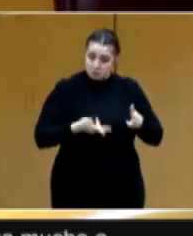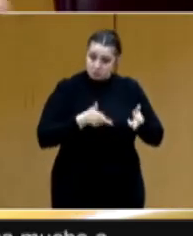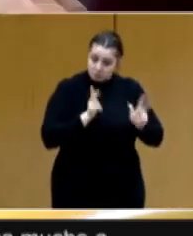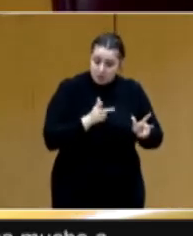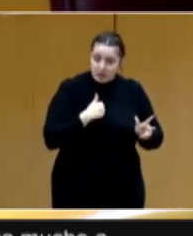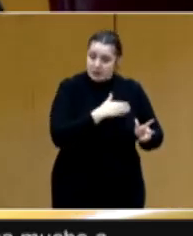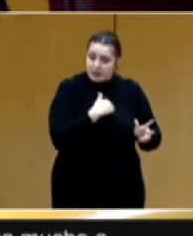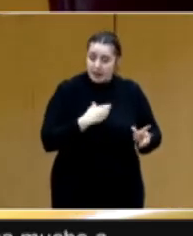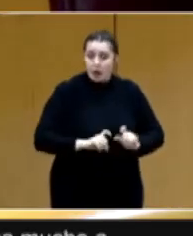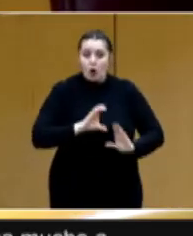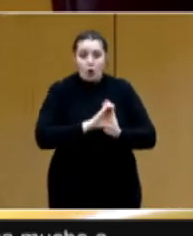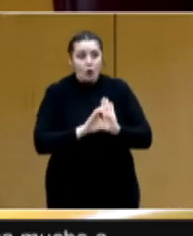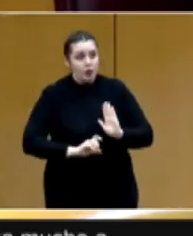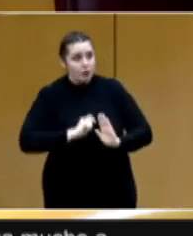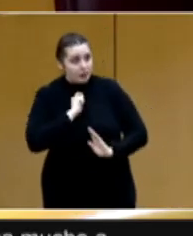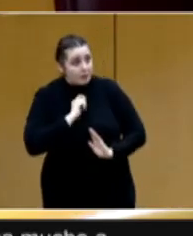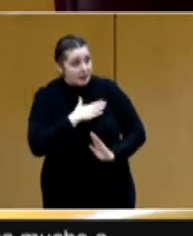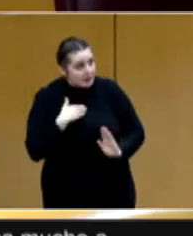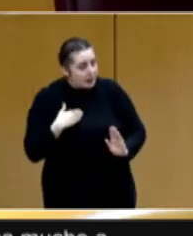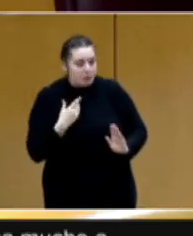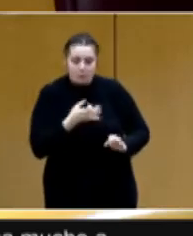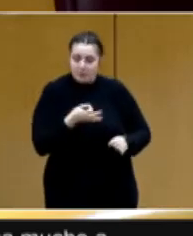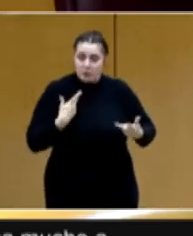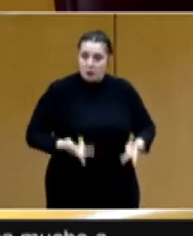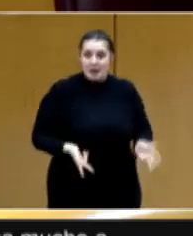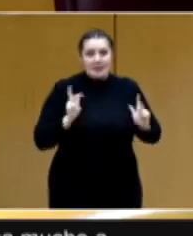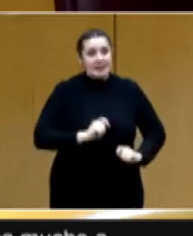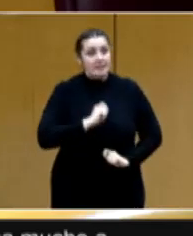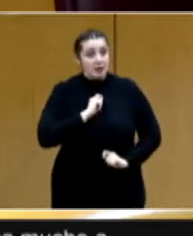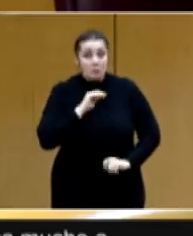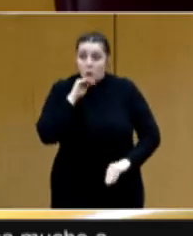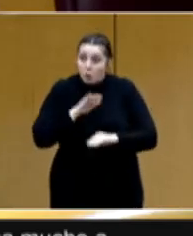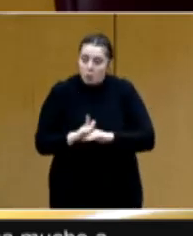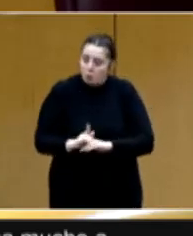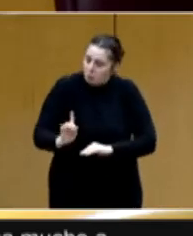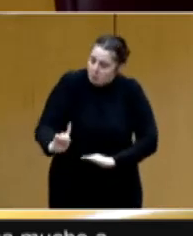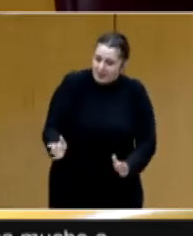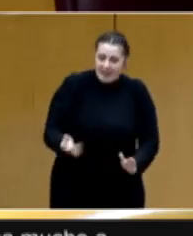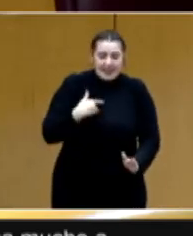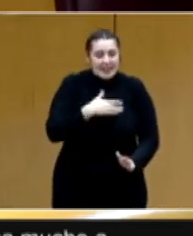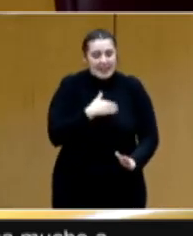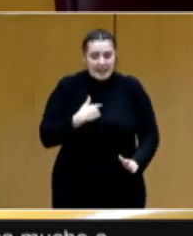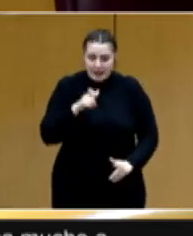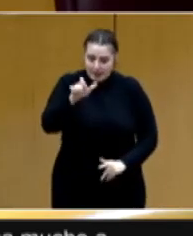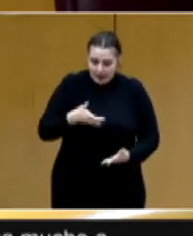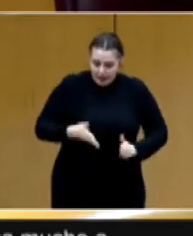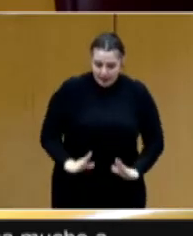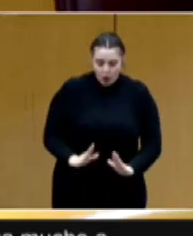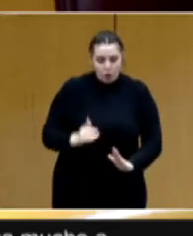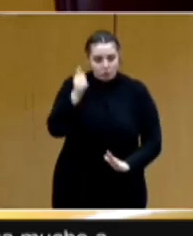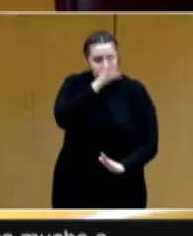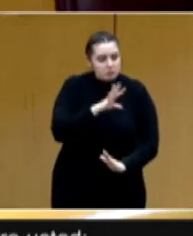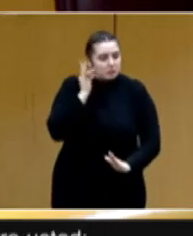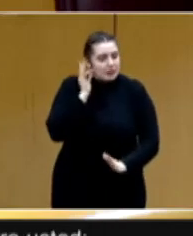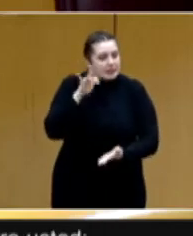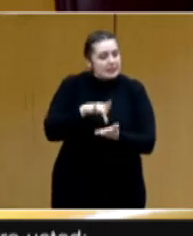sígalo libertad civil que no lo quiere seguir no lo siga que quiere usted beneficiar a ese hijo que tiene o a esa hija que tiene en una situación